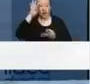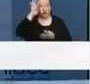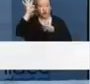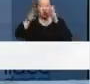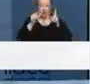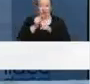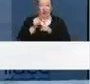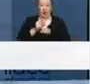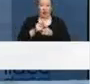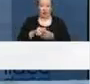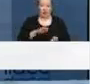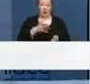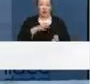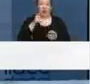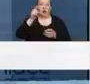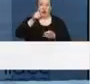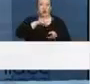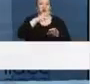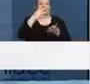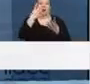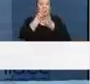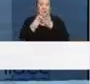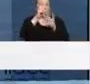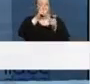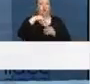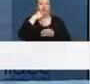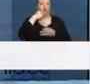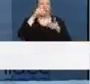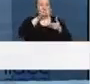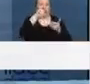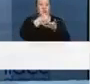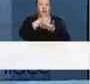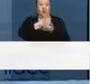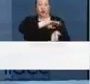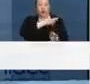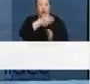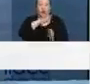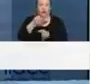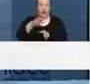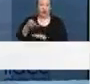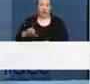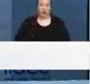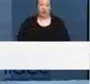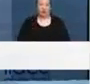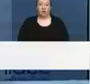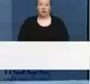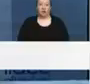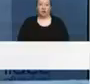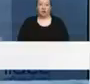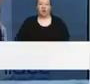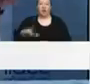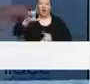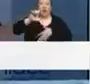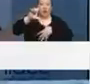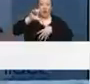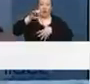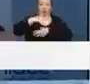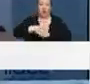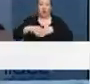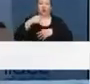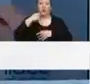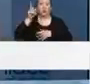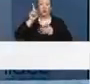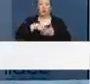se maten lo más entre presos no existe pena de muerte en nuestro país y en toda américa latina está prohibido por sistema interamericano pese a que